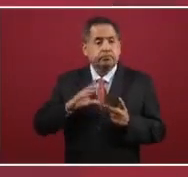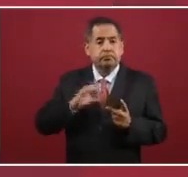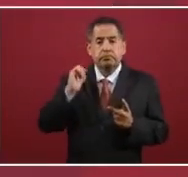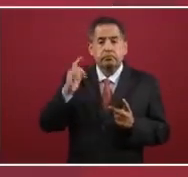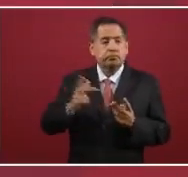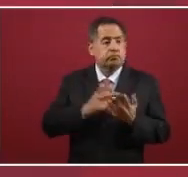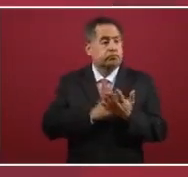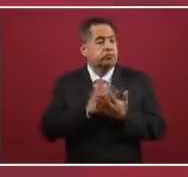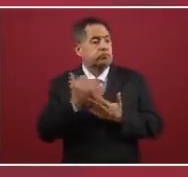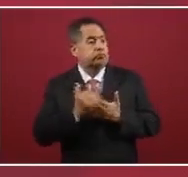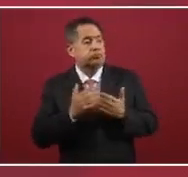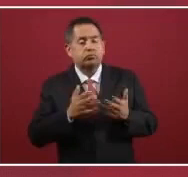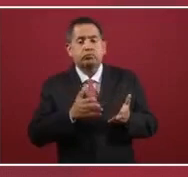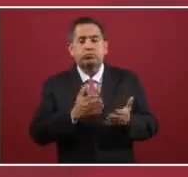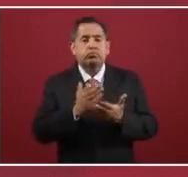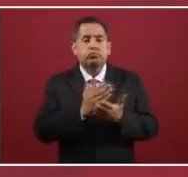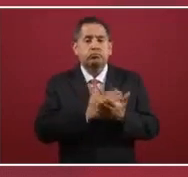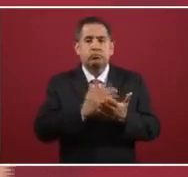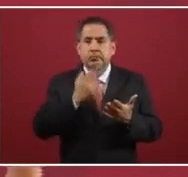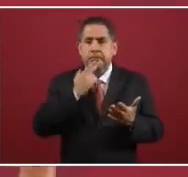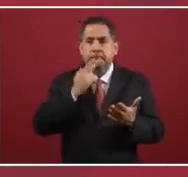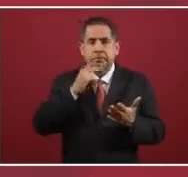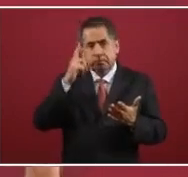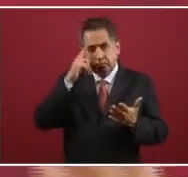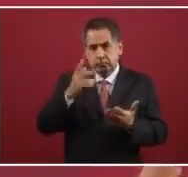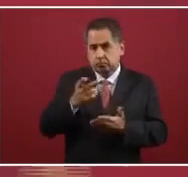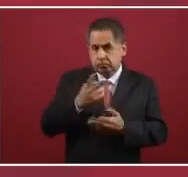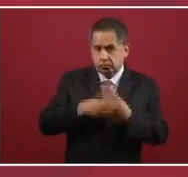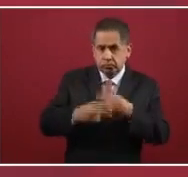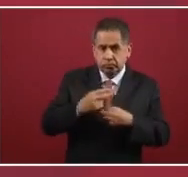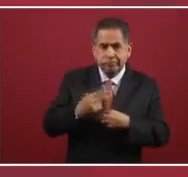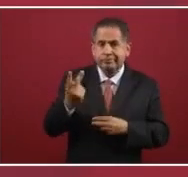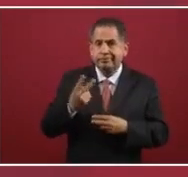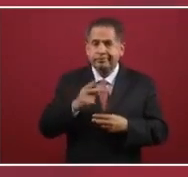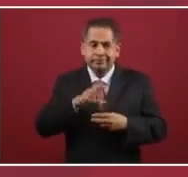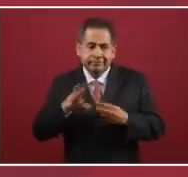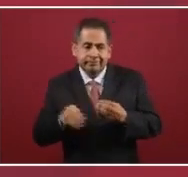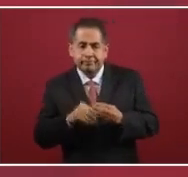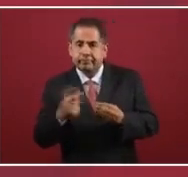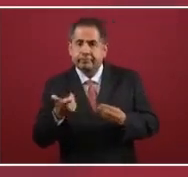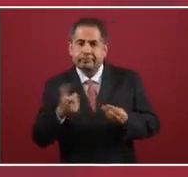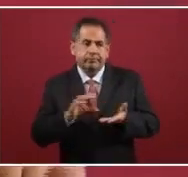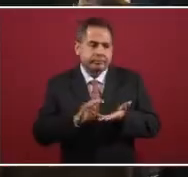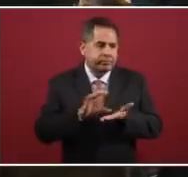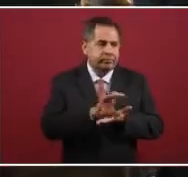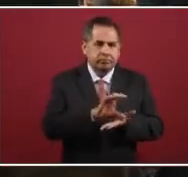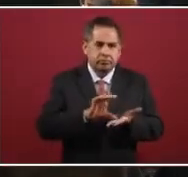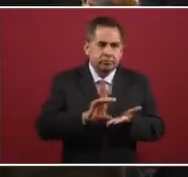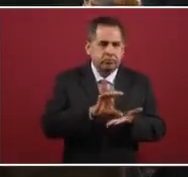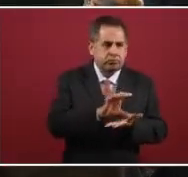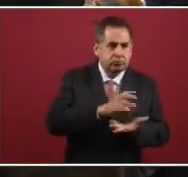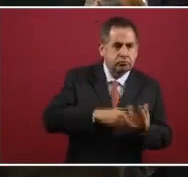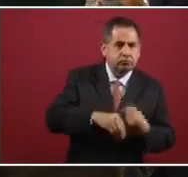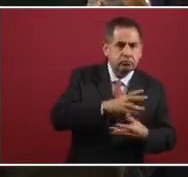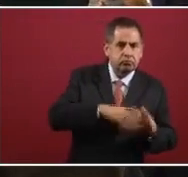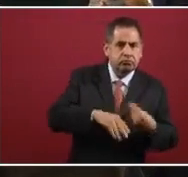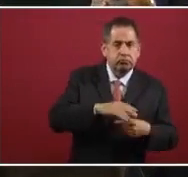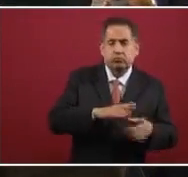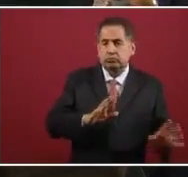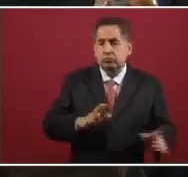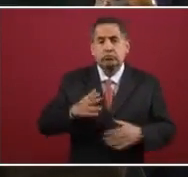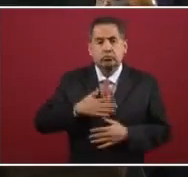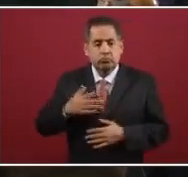proyectos que sean prometedores, se necesite fuentes de financiamiento para esos proyectos. Y nosotros tenemos un sistema